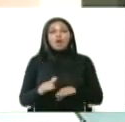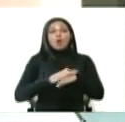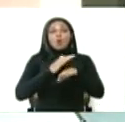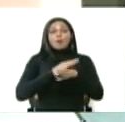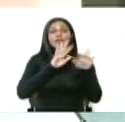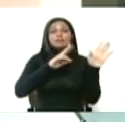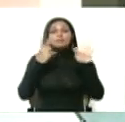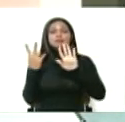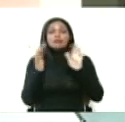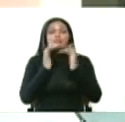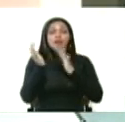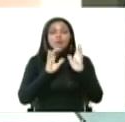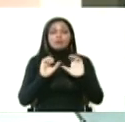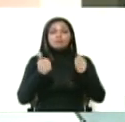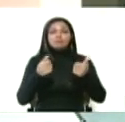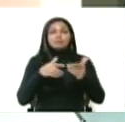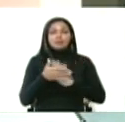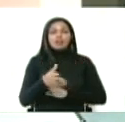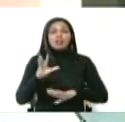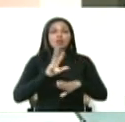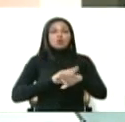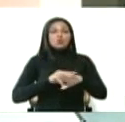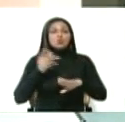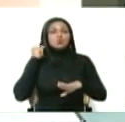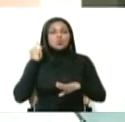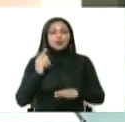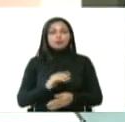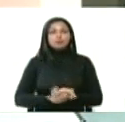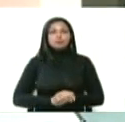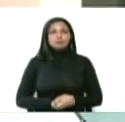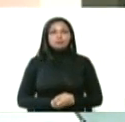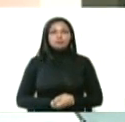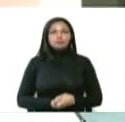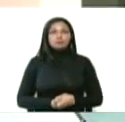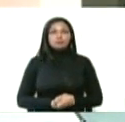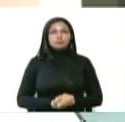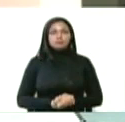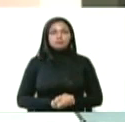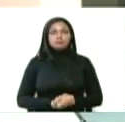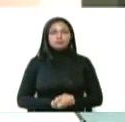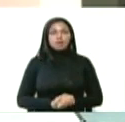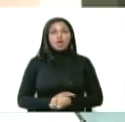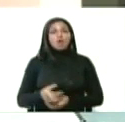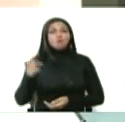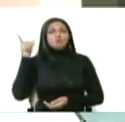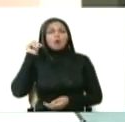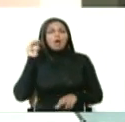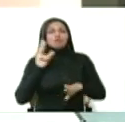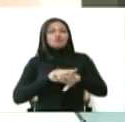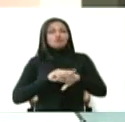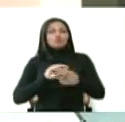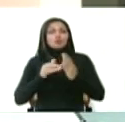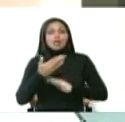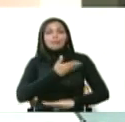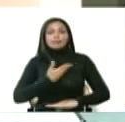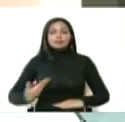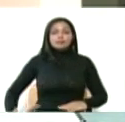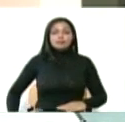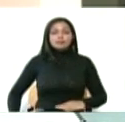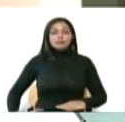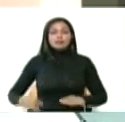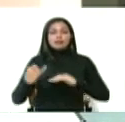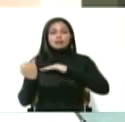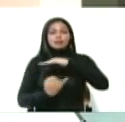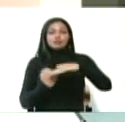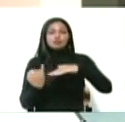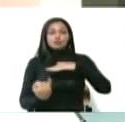16 de abril, a donde la doctora Lesbia Muro. Lesbia Muro es la presidenta del